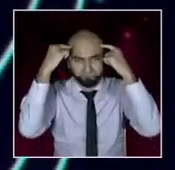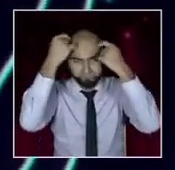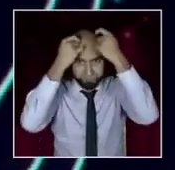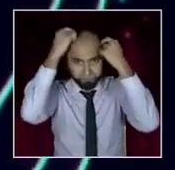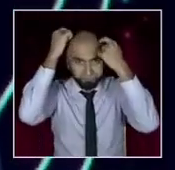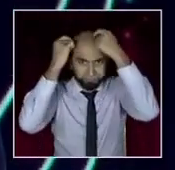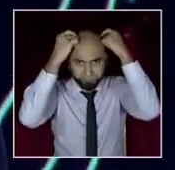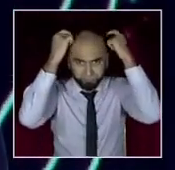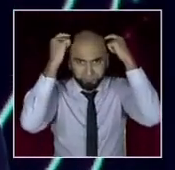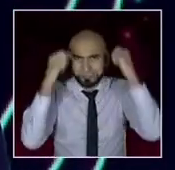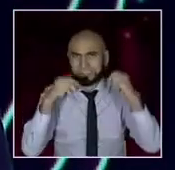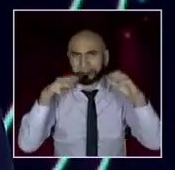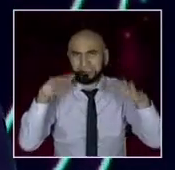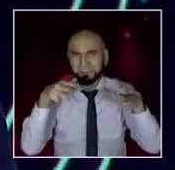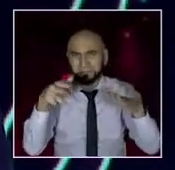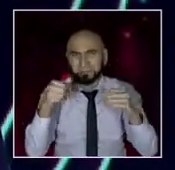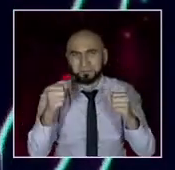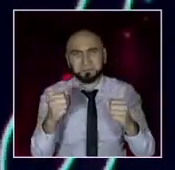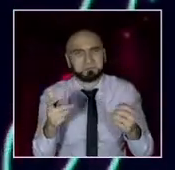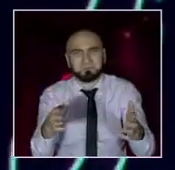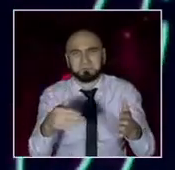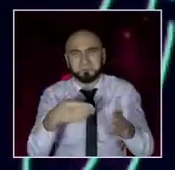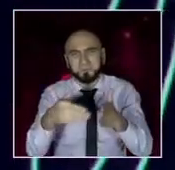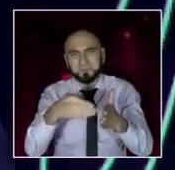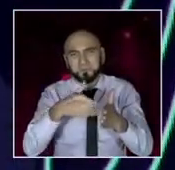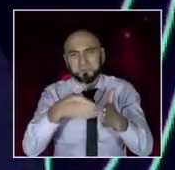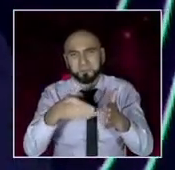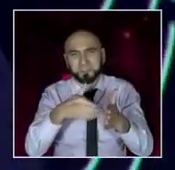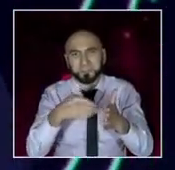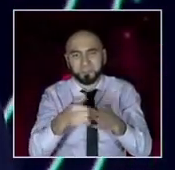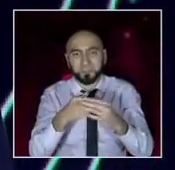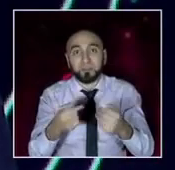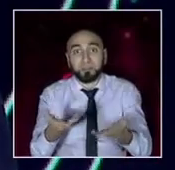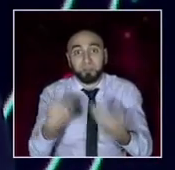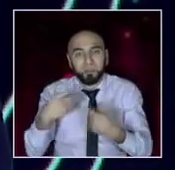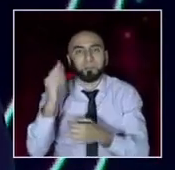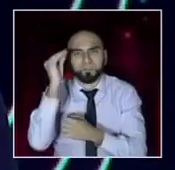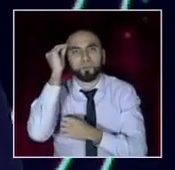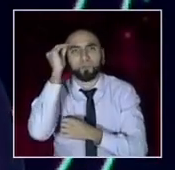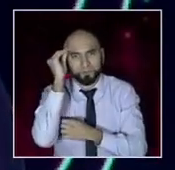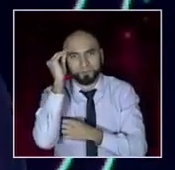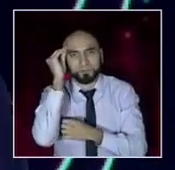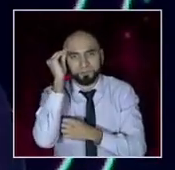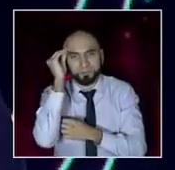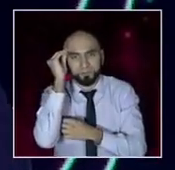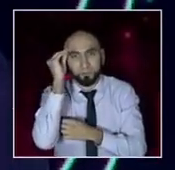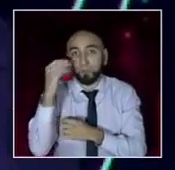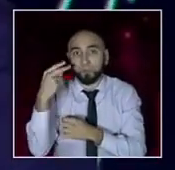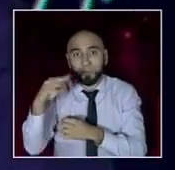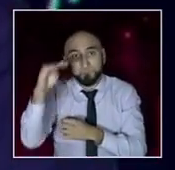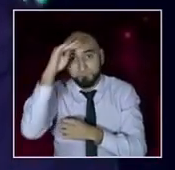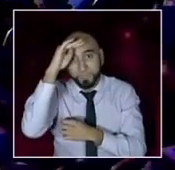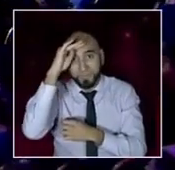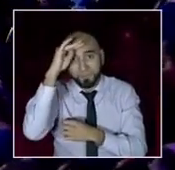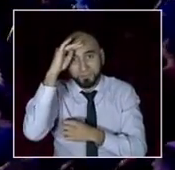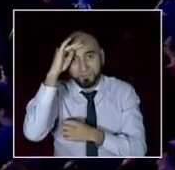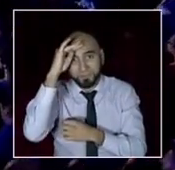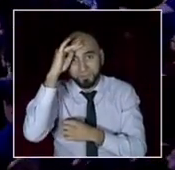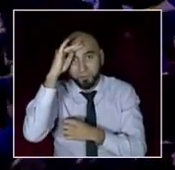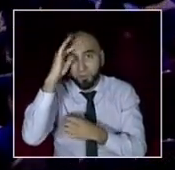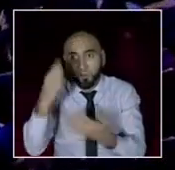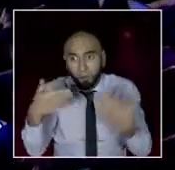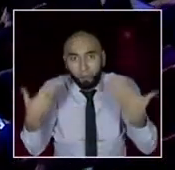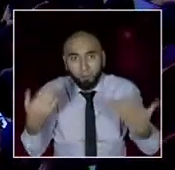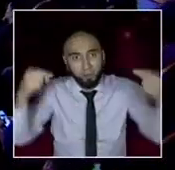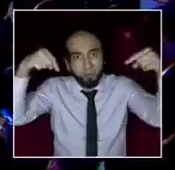19 billones de neuronas, nos da una experiencia de conciencia. Y no cualquiera. Su experiencia de conciencia aquí,